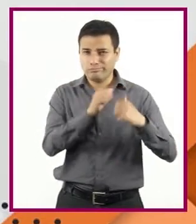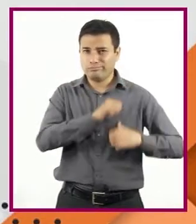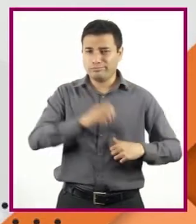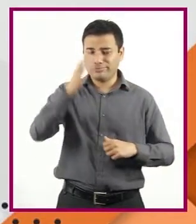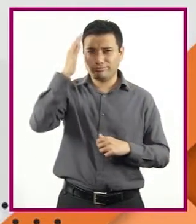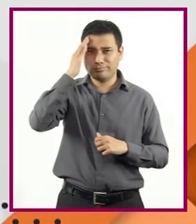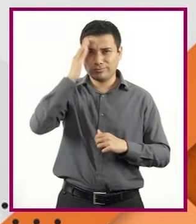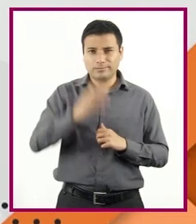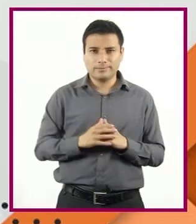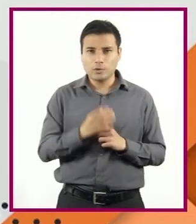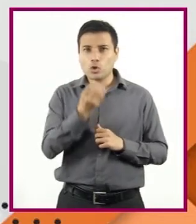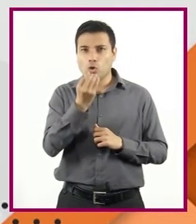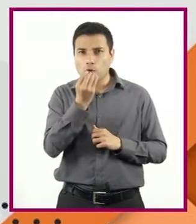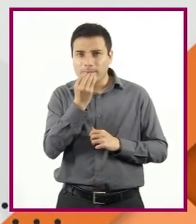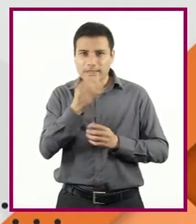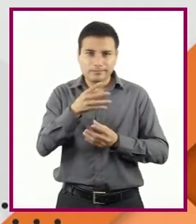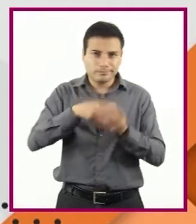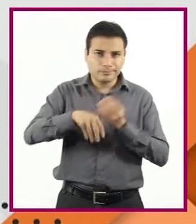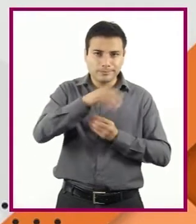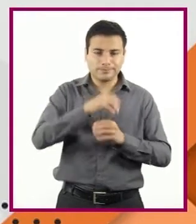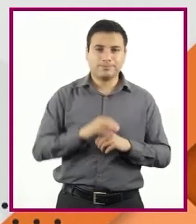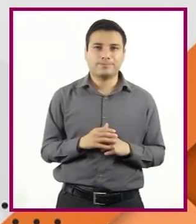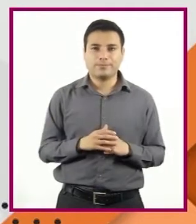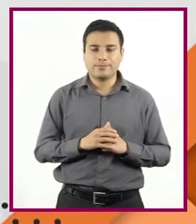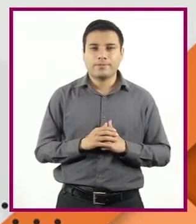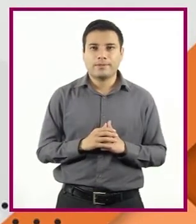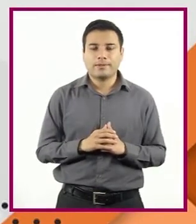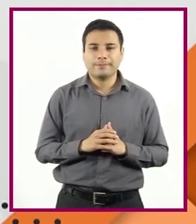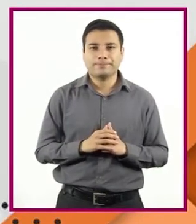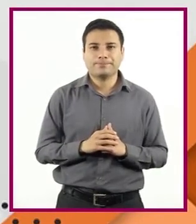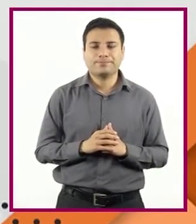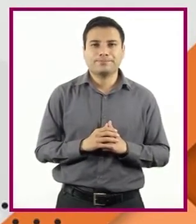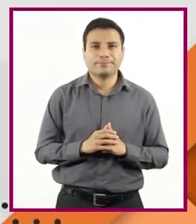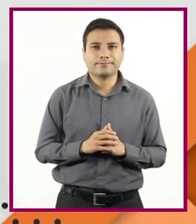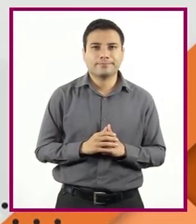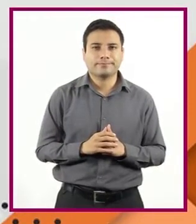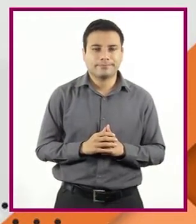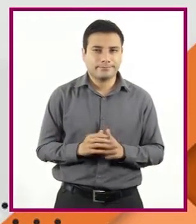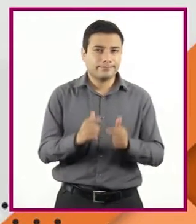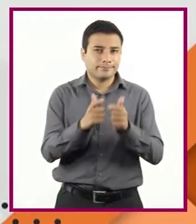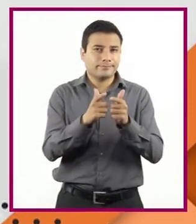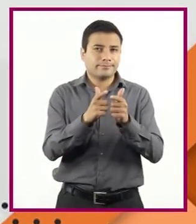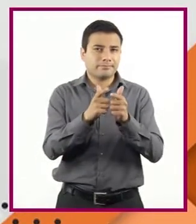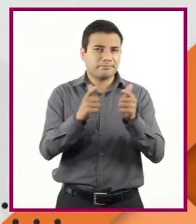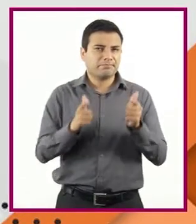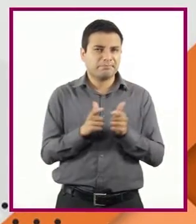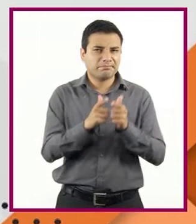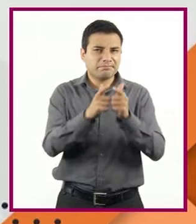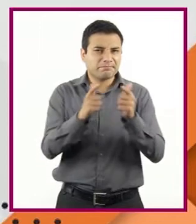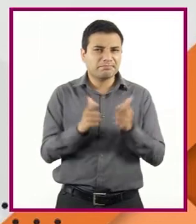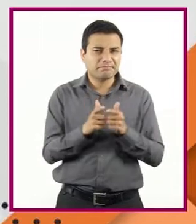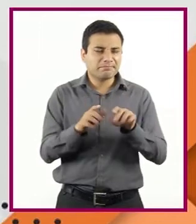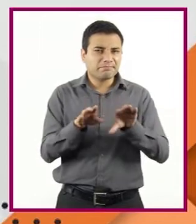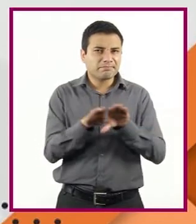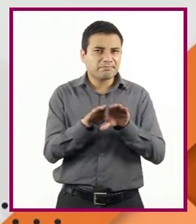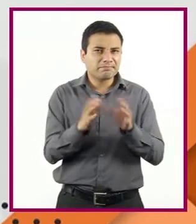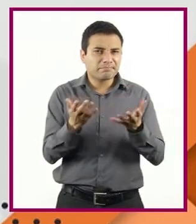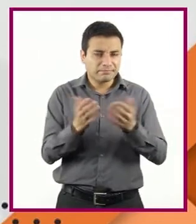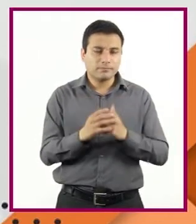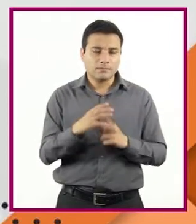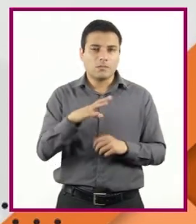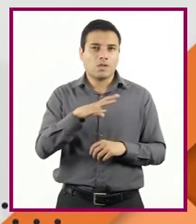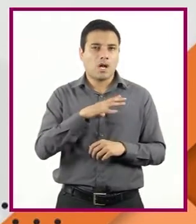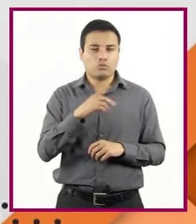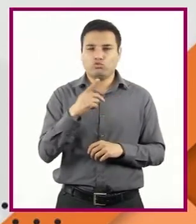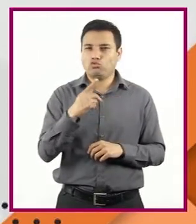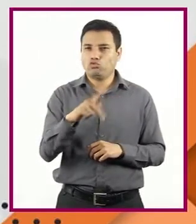de subsistencia. Ahora bien, la organización estratificada de la sociedad mexica se reflejaba en los complejos ritos de la